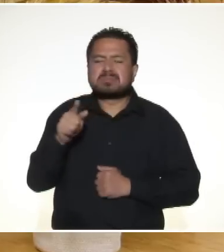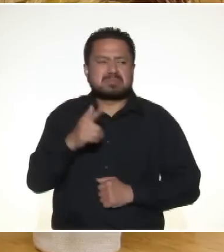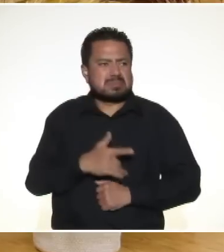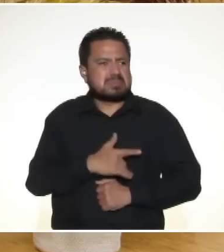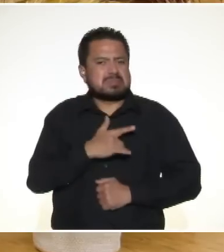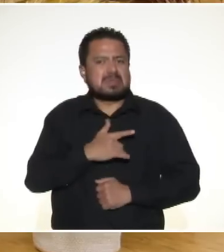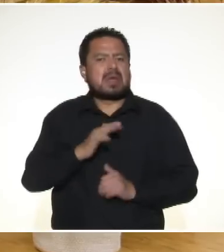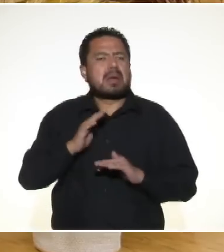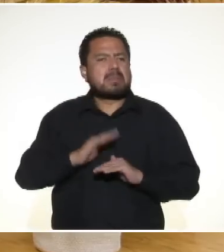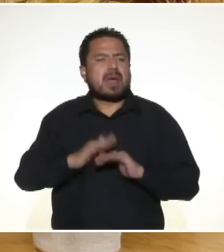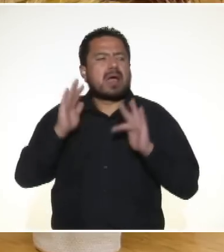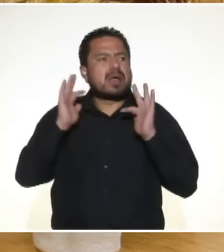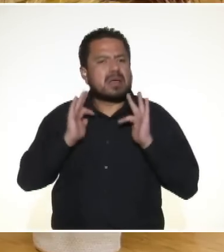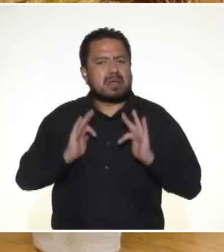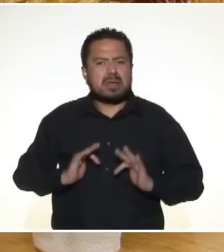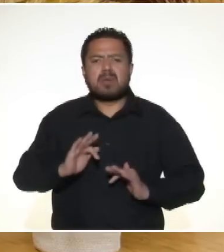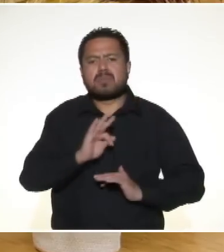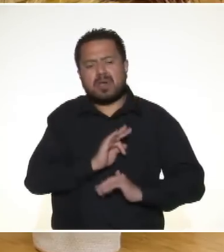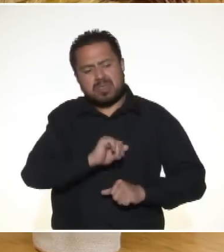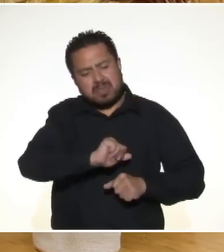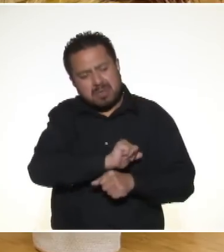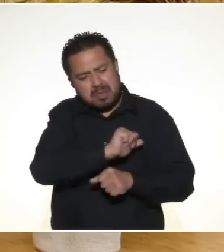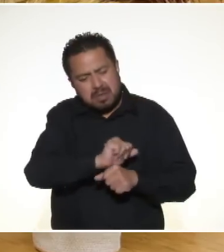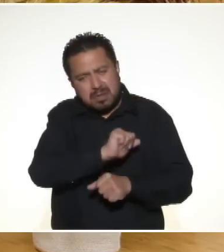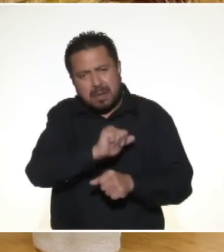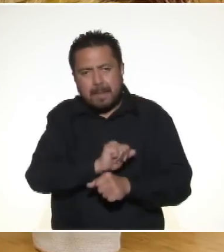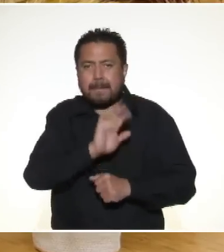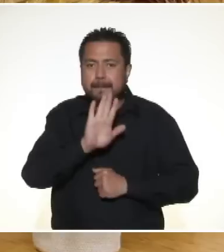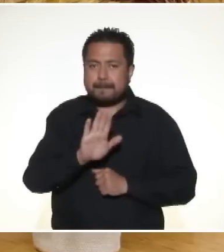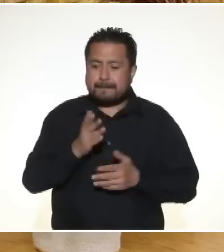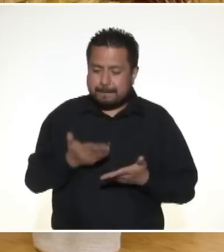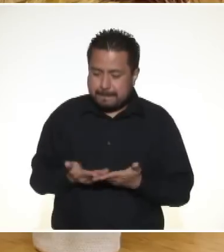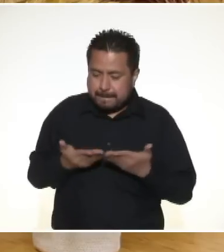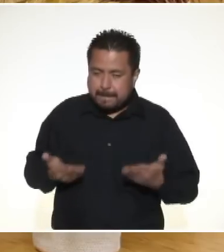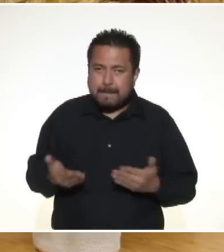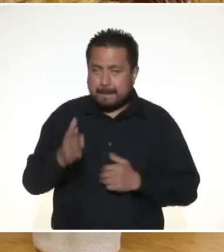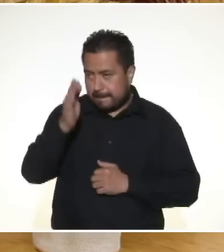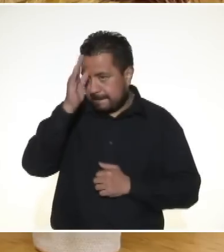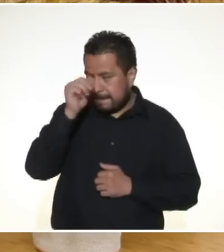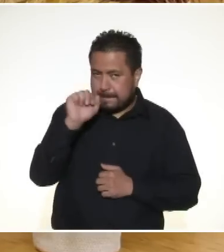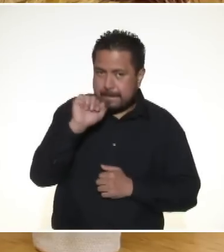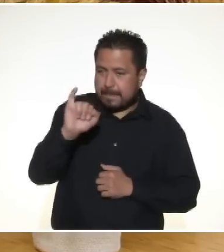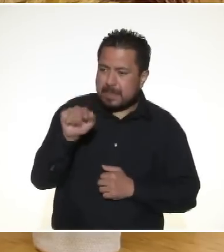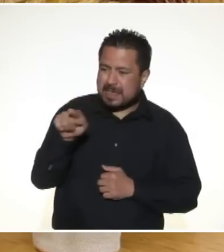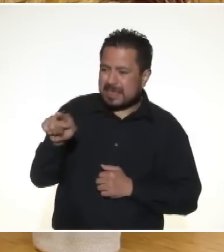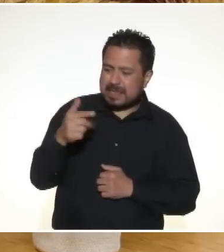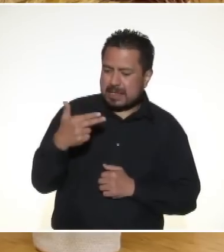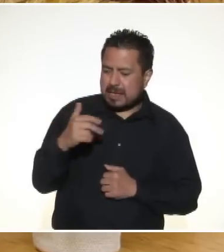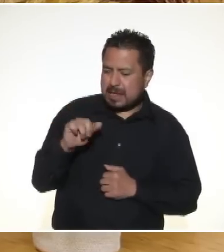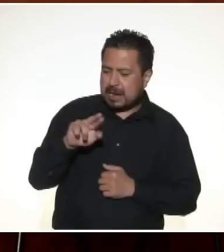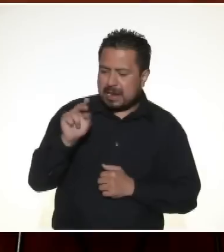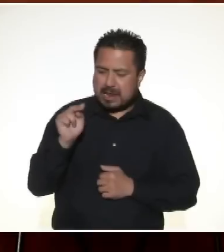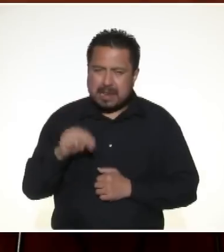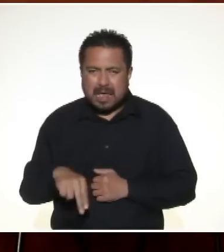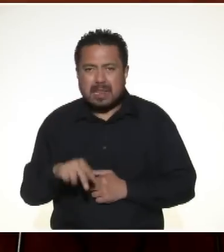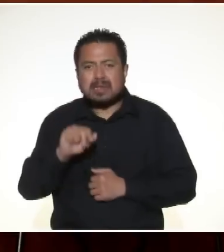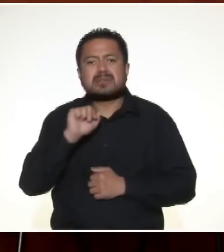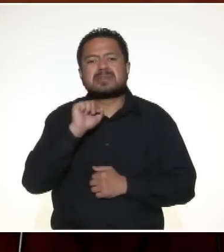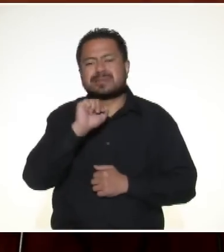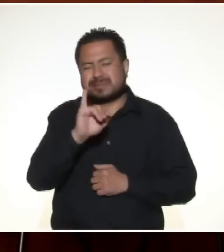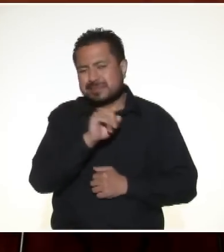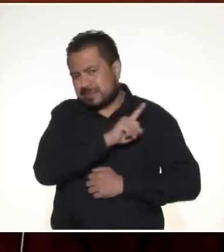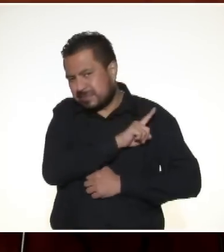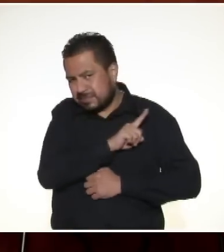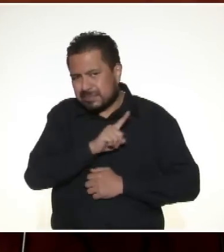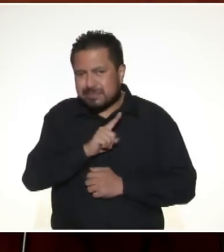con la tranquilidad de poder manejar. Ahora, totalmente de acuerdo con Hernán también. Creo que sí valdría la pena